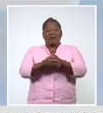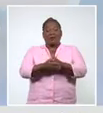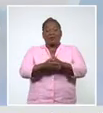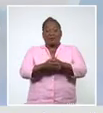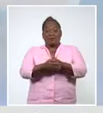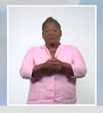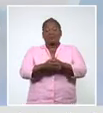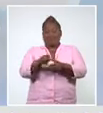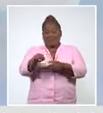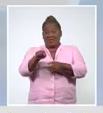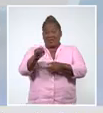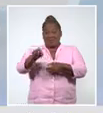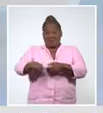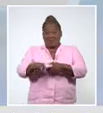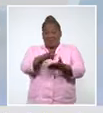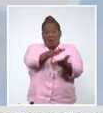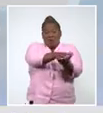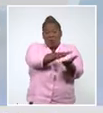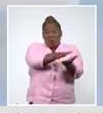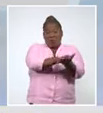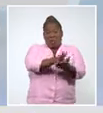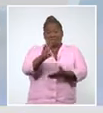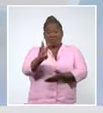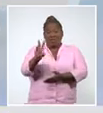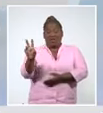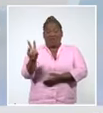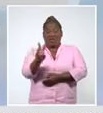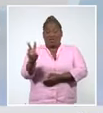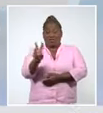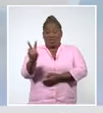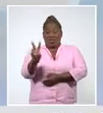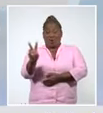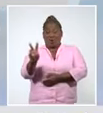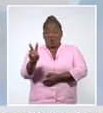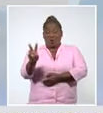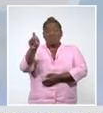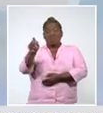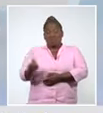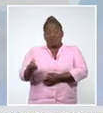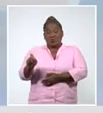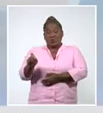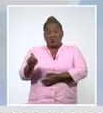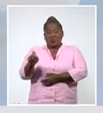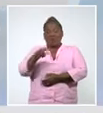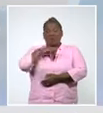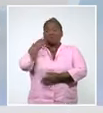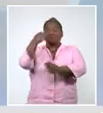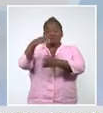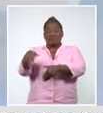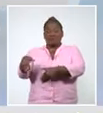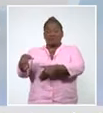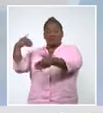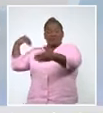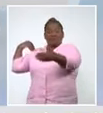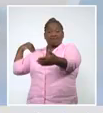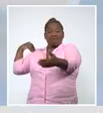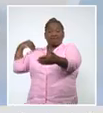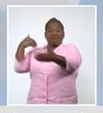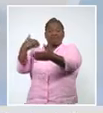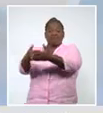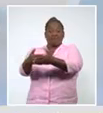se acumulan 322 personas que han fallecido desde el inicio de la pandemia con